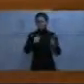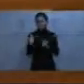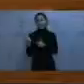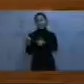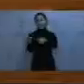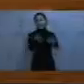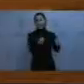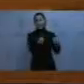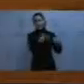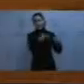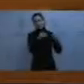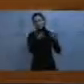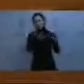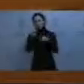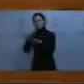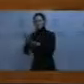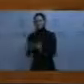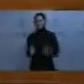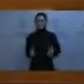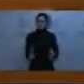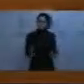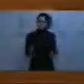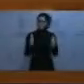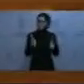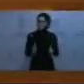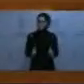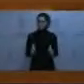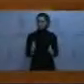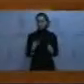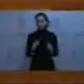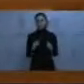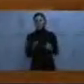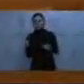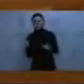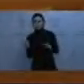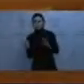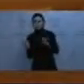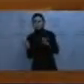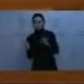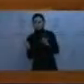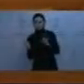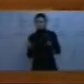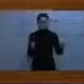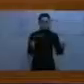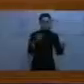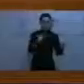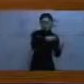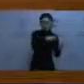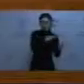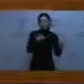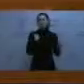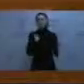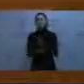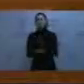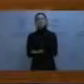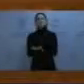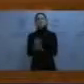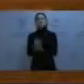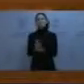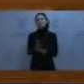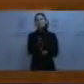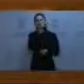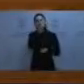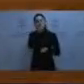sabrá por qué actúa en un sentido o en otro. Yo simplemente quiero dejar testimonio muy expreso de